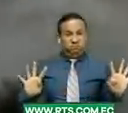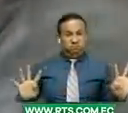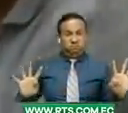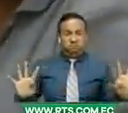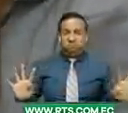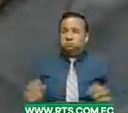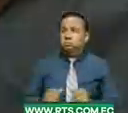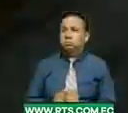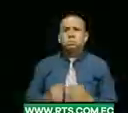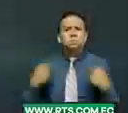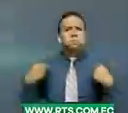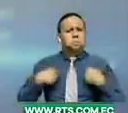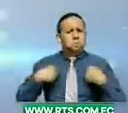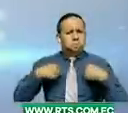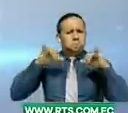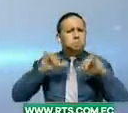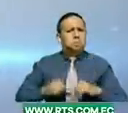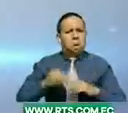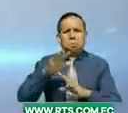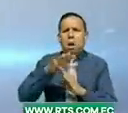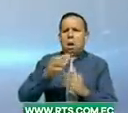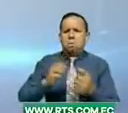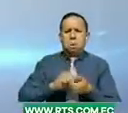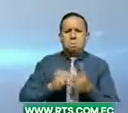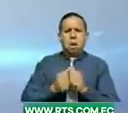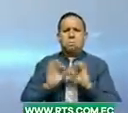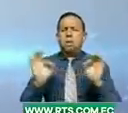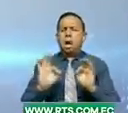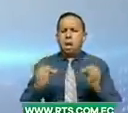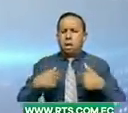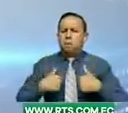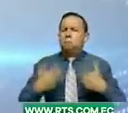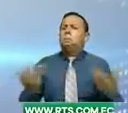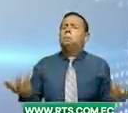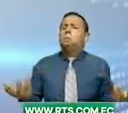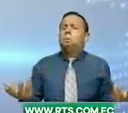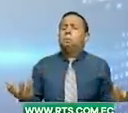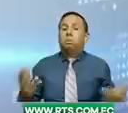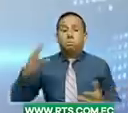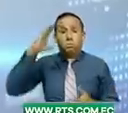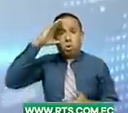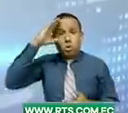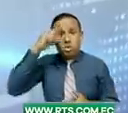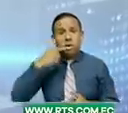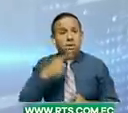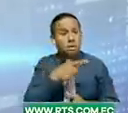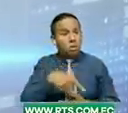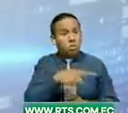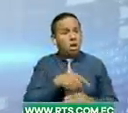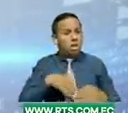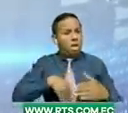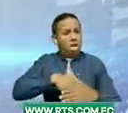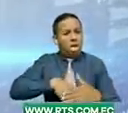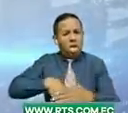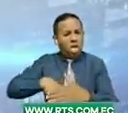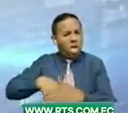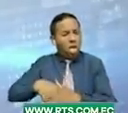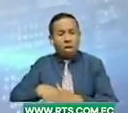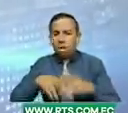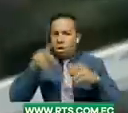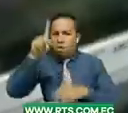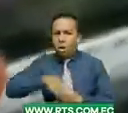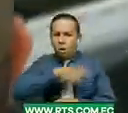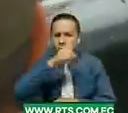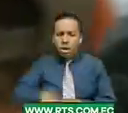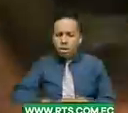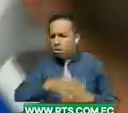De forma pacífica. Varios detenidos, según la policía, por intentar bloquear las vías en señal de protesta. Esto bajo un